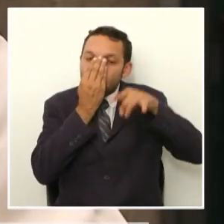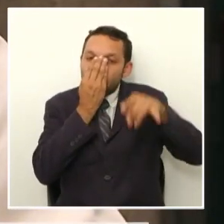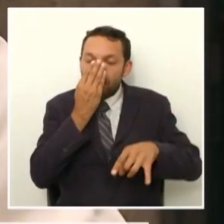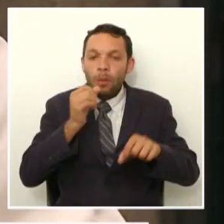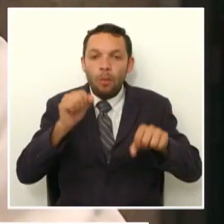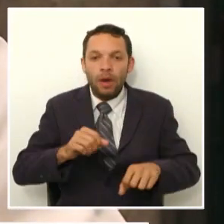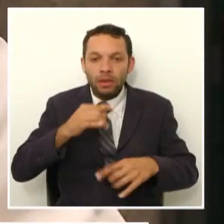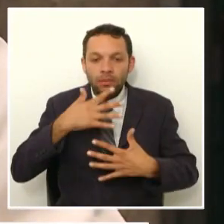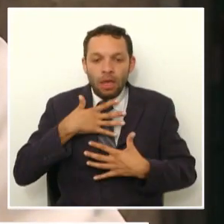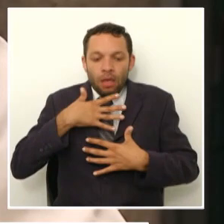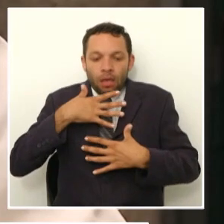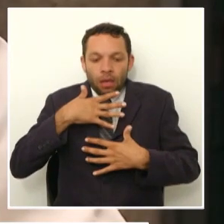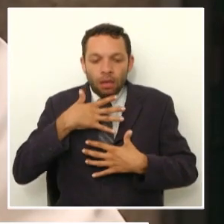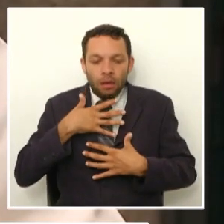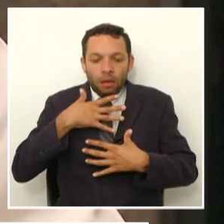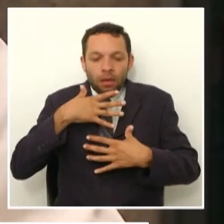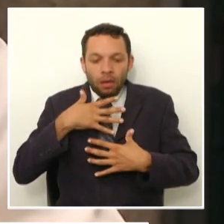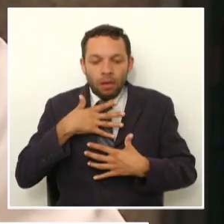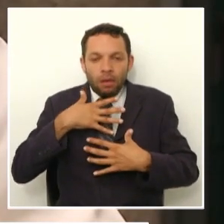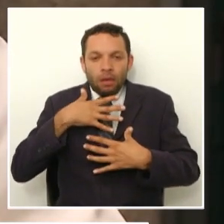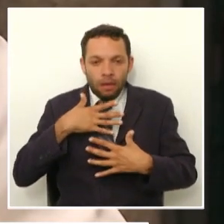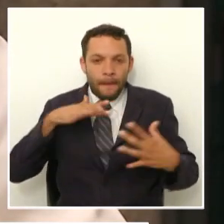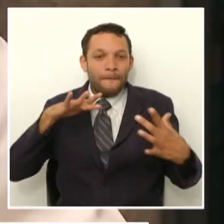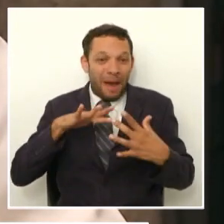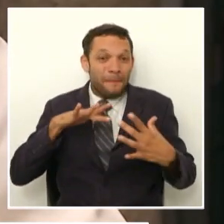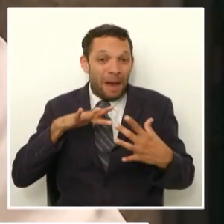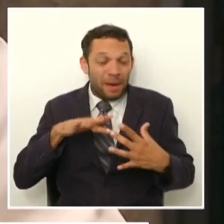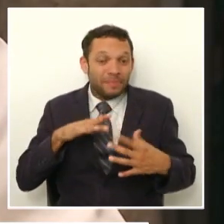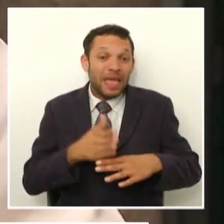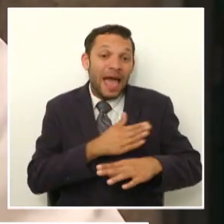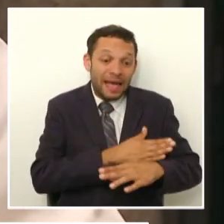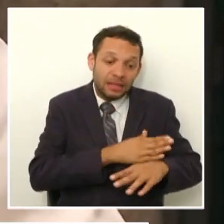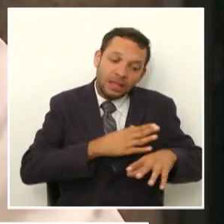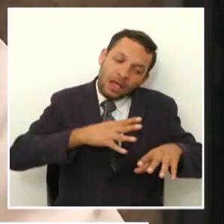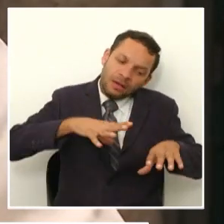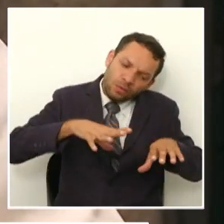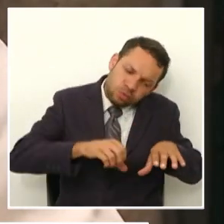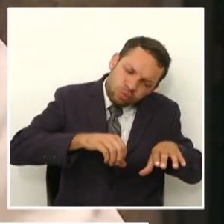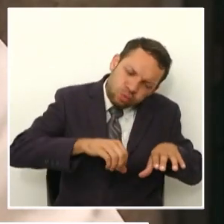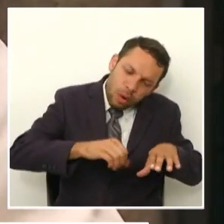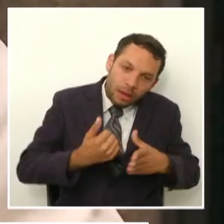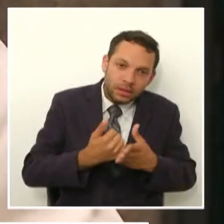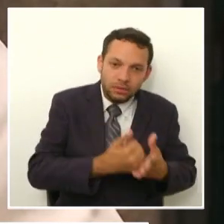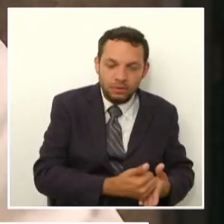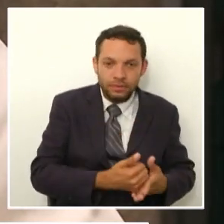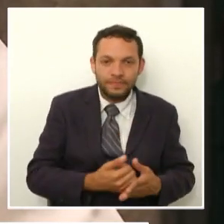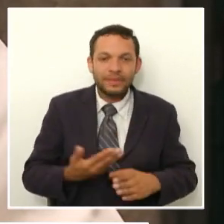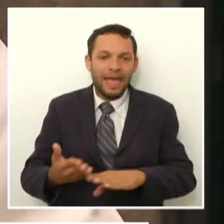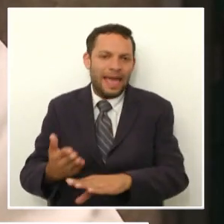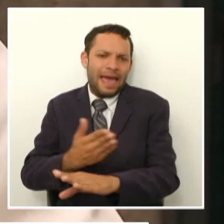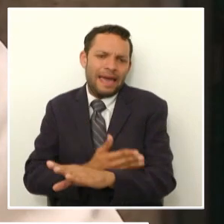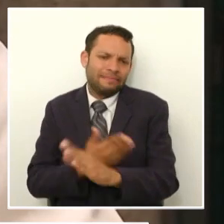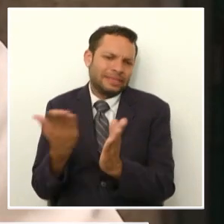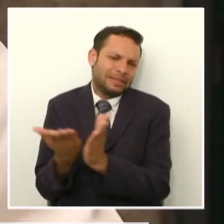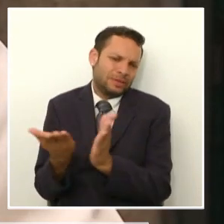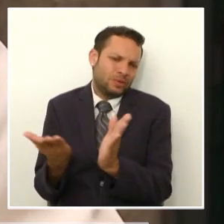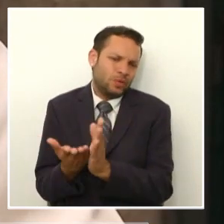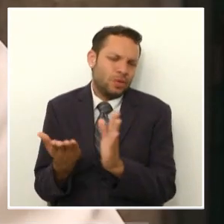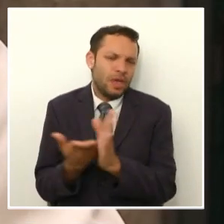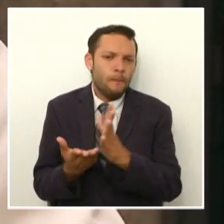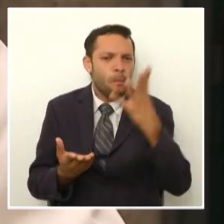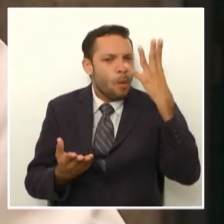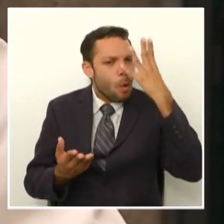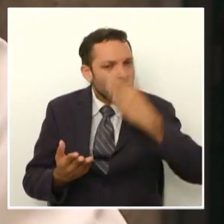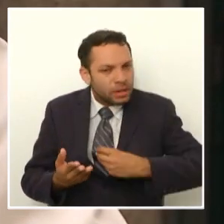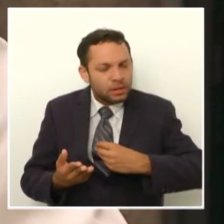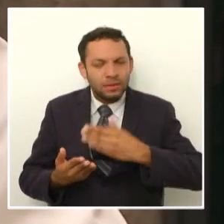Miguel Marroquín, un cirujano, compañero mío, y me decía, Jorge, qué linda era la educación para ese entonces. Cuánto tenemos